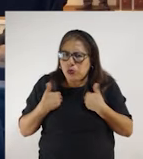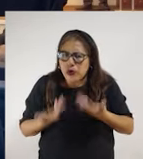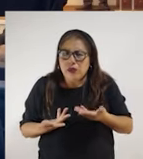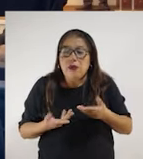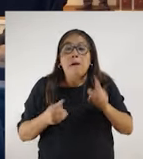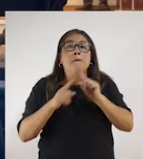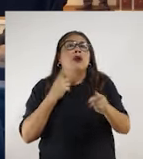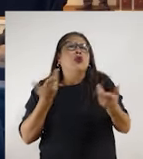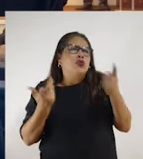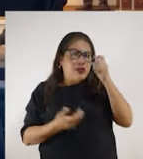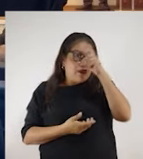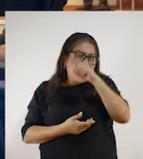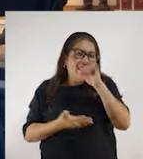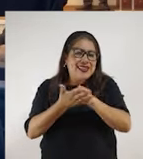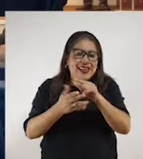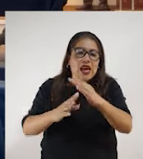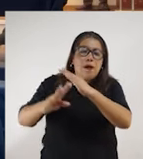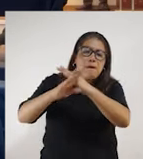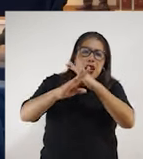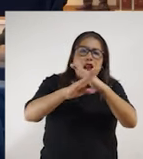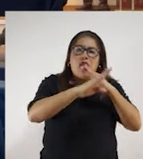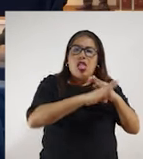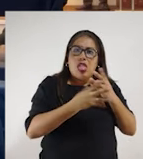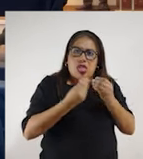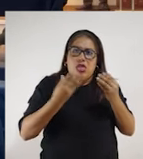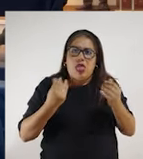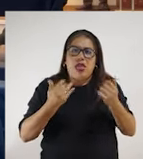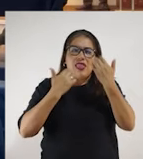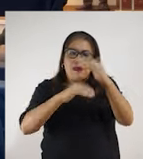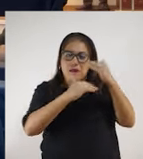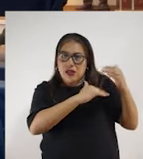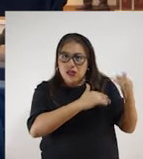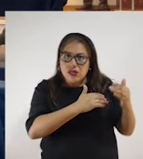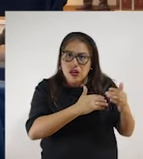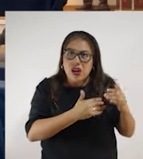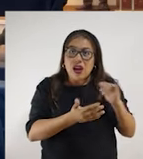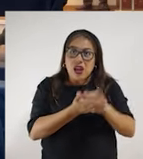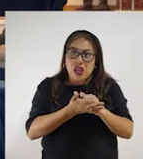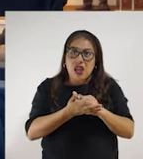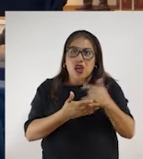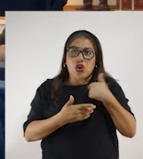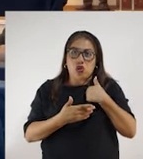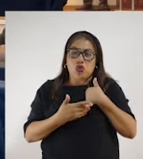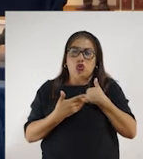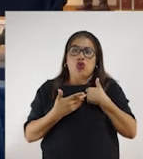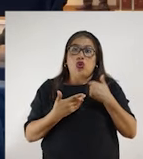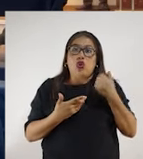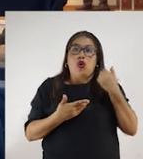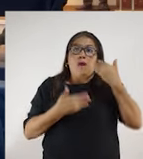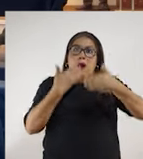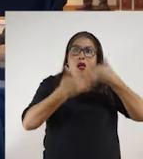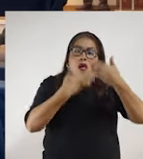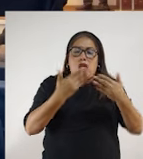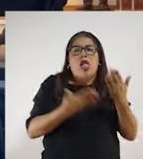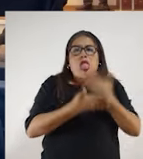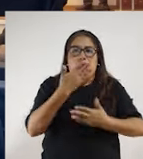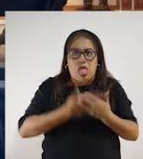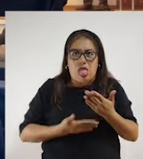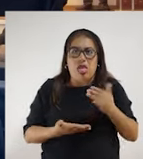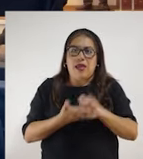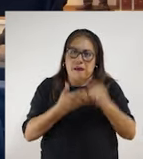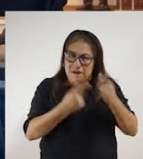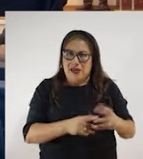posible que por esas barreras y limitaciones yo diga, soy una persona en situación de discapacidad.